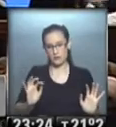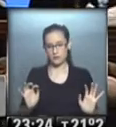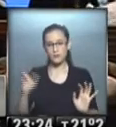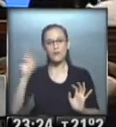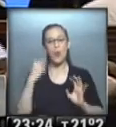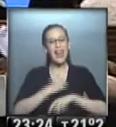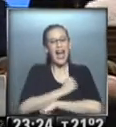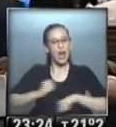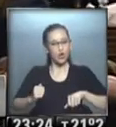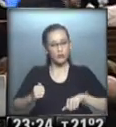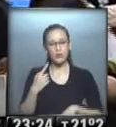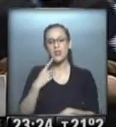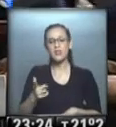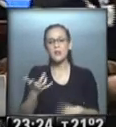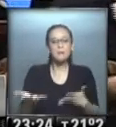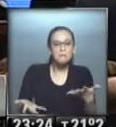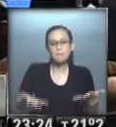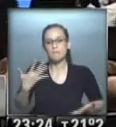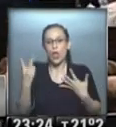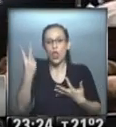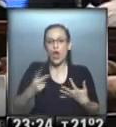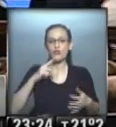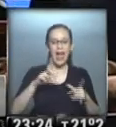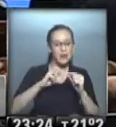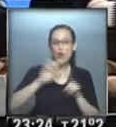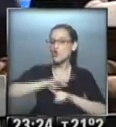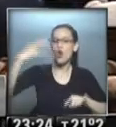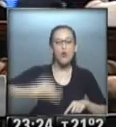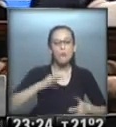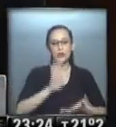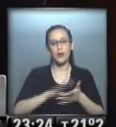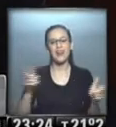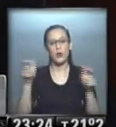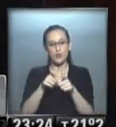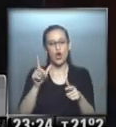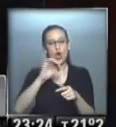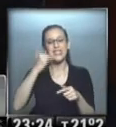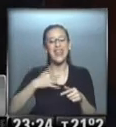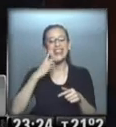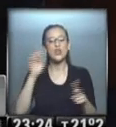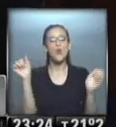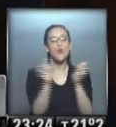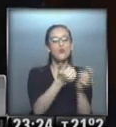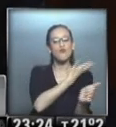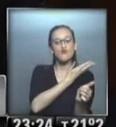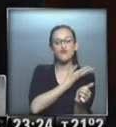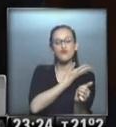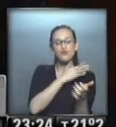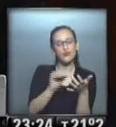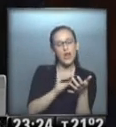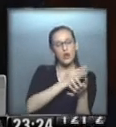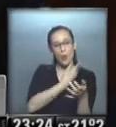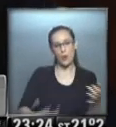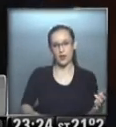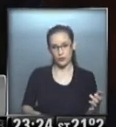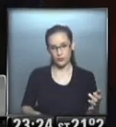Carrió señaló que se incumplieron dos acordadas de la Corte en el marco de las reuniones que mantuvo Lorenzetti con funcionarios del Gobierno Nacional y que